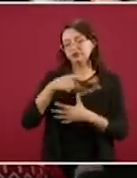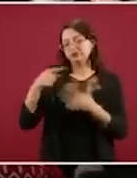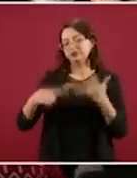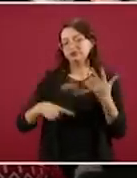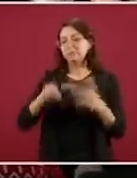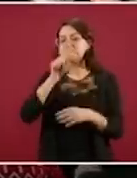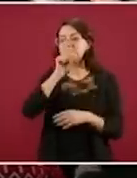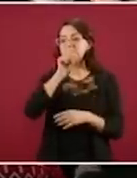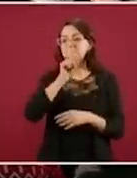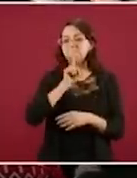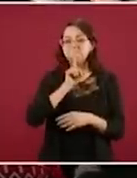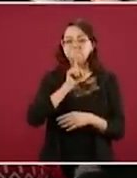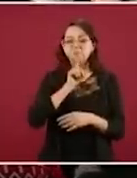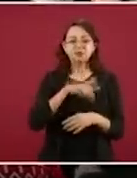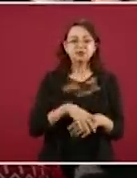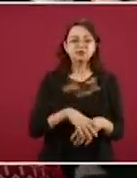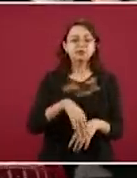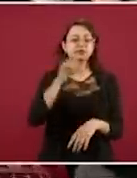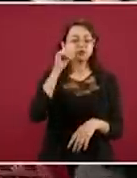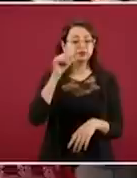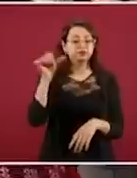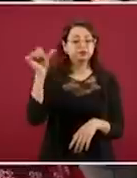Acaba de salir una nota ayer también